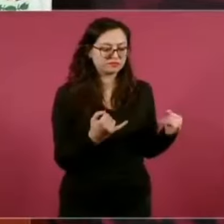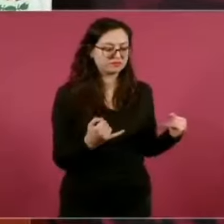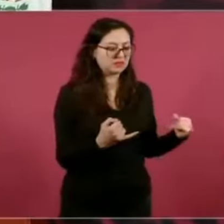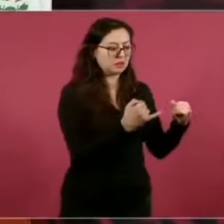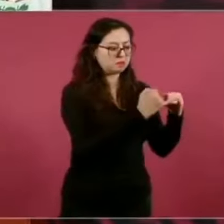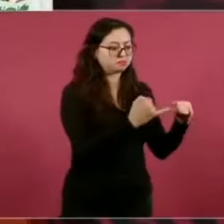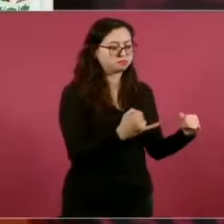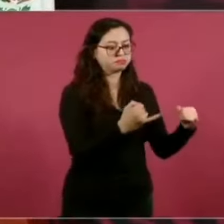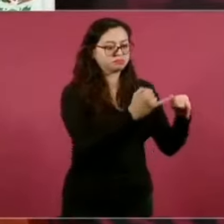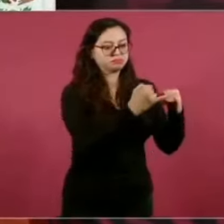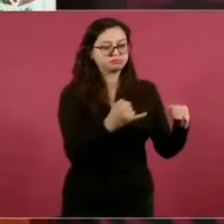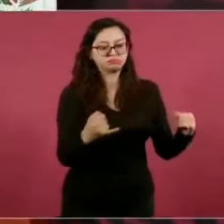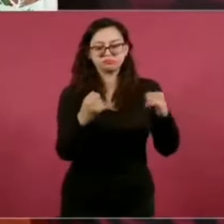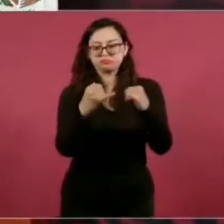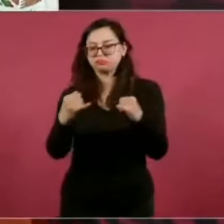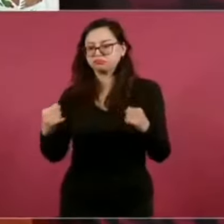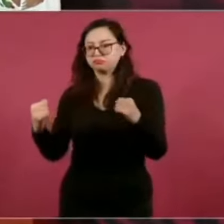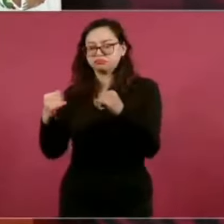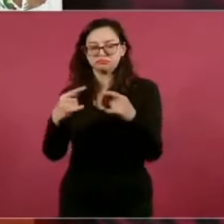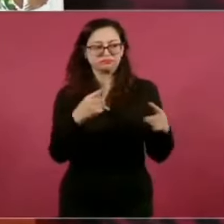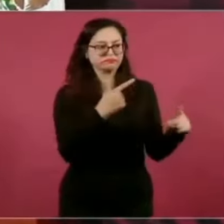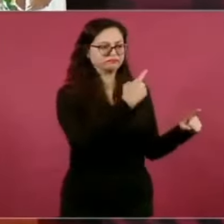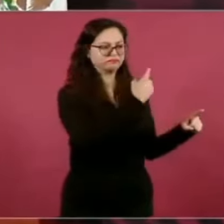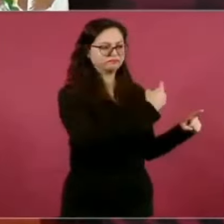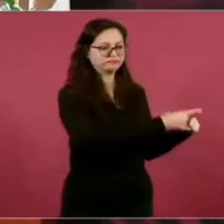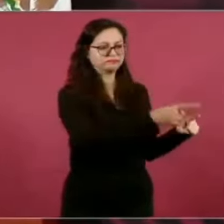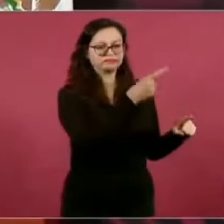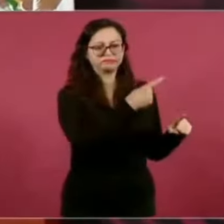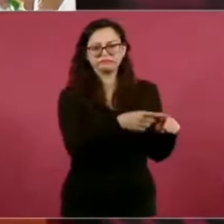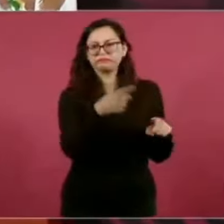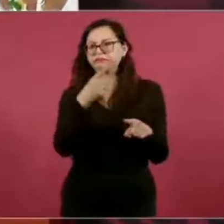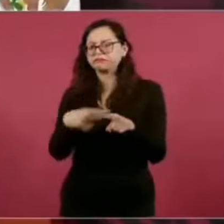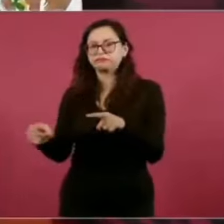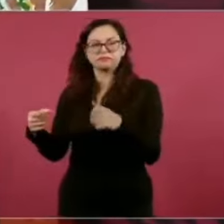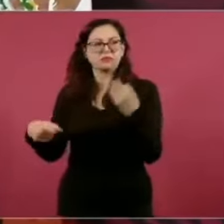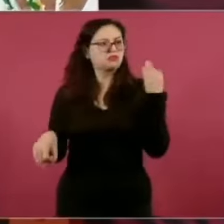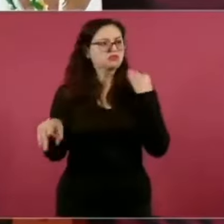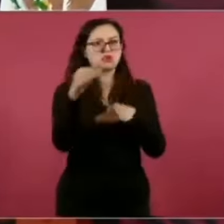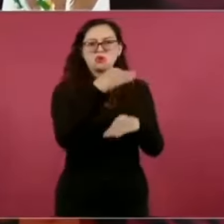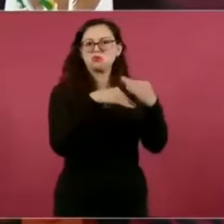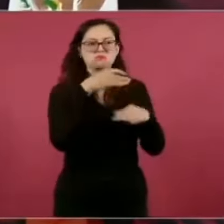ámbitos de la vida pública,